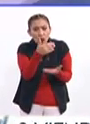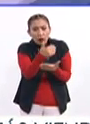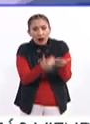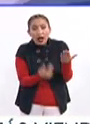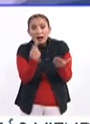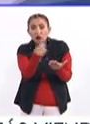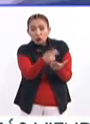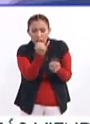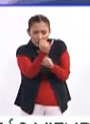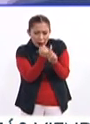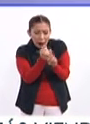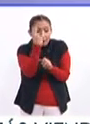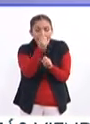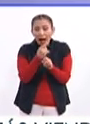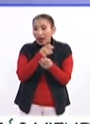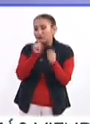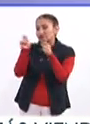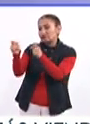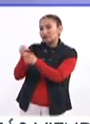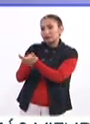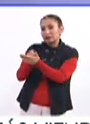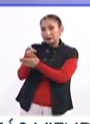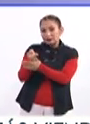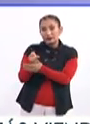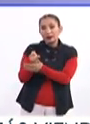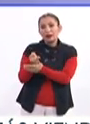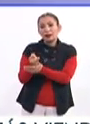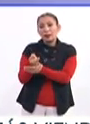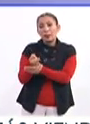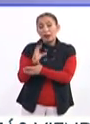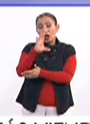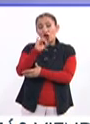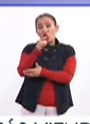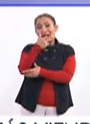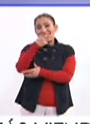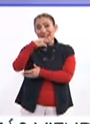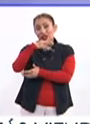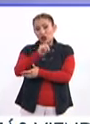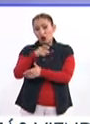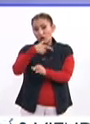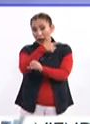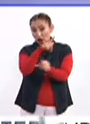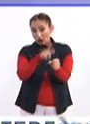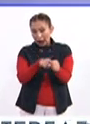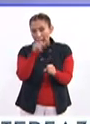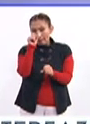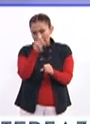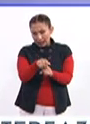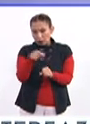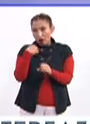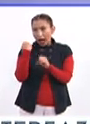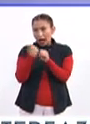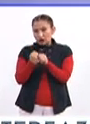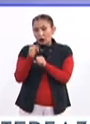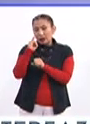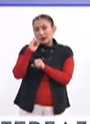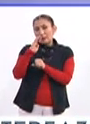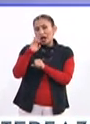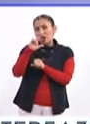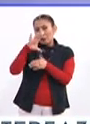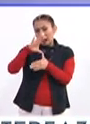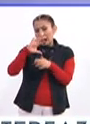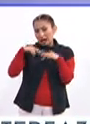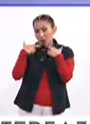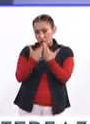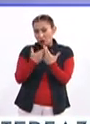desde la academia a la toma también Sí, de por decisiones. Y el Colegio Nacional, en el marco del año iberoamericano, la